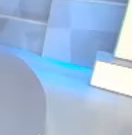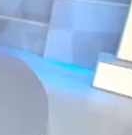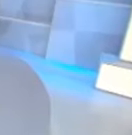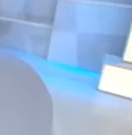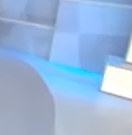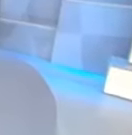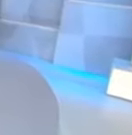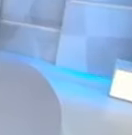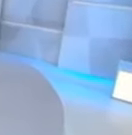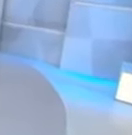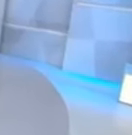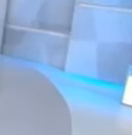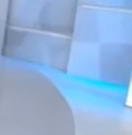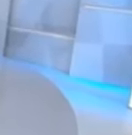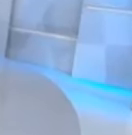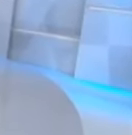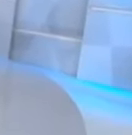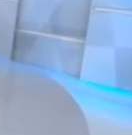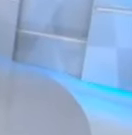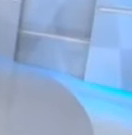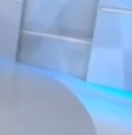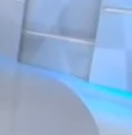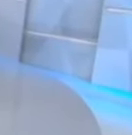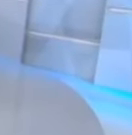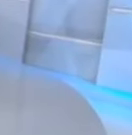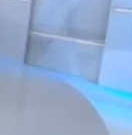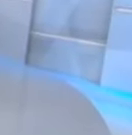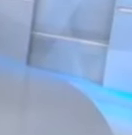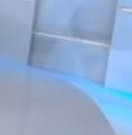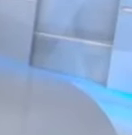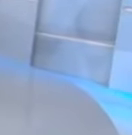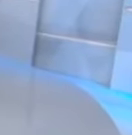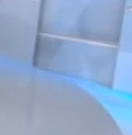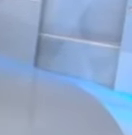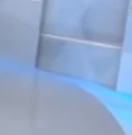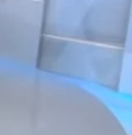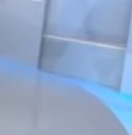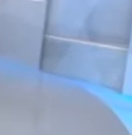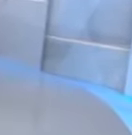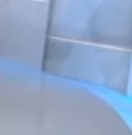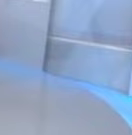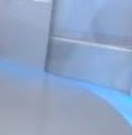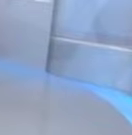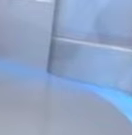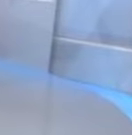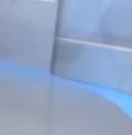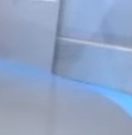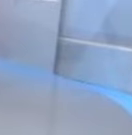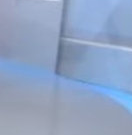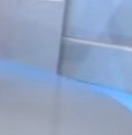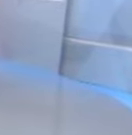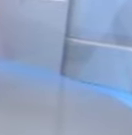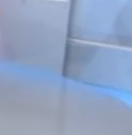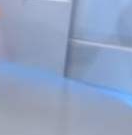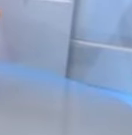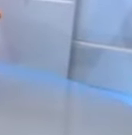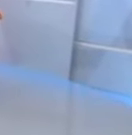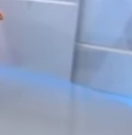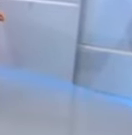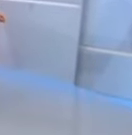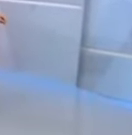Amigos, hasta aquí con la información en quechua, kunanja jati y kusun, aymara simipi huyaku y kunaman ña Walter. Paisuma kuyaka Iris, aquí